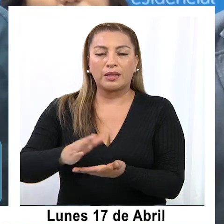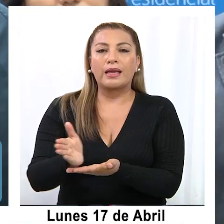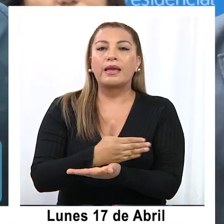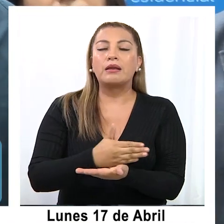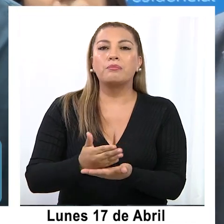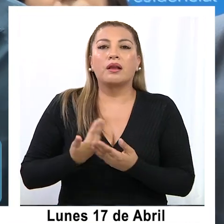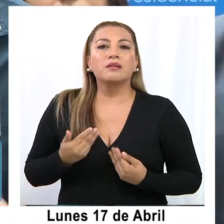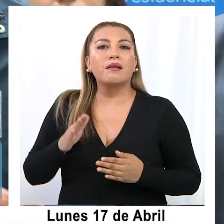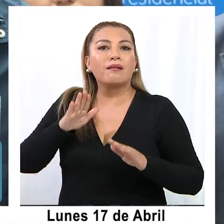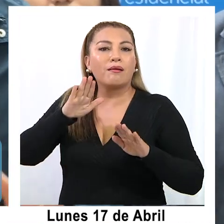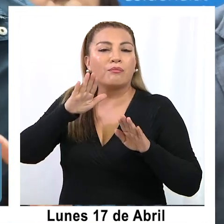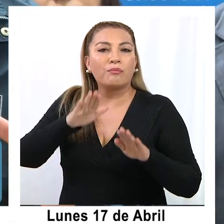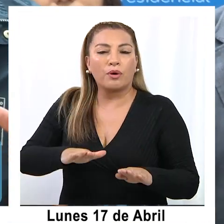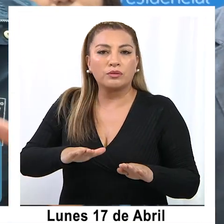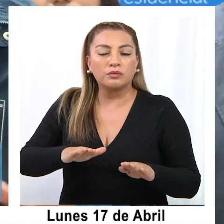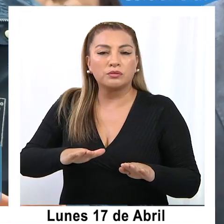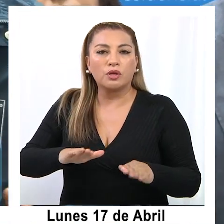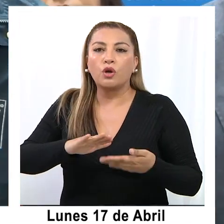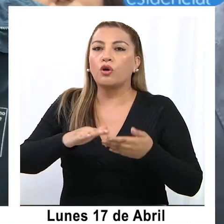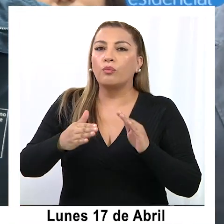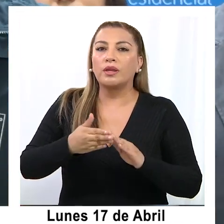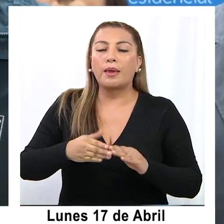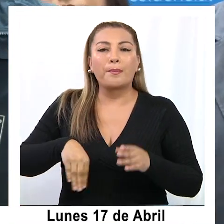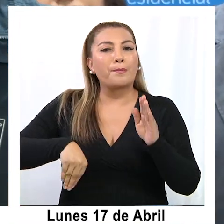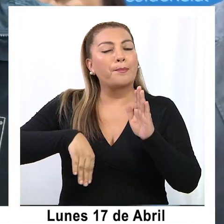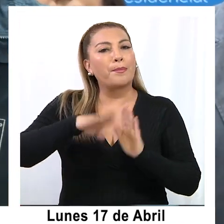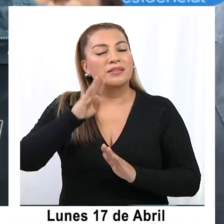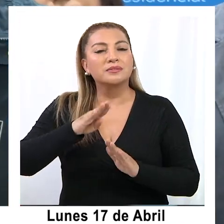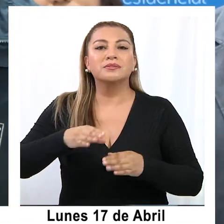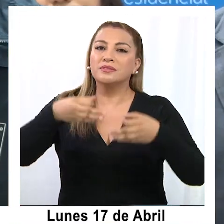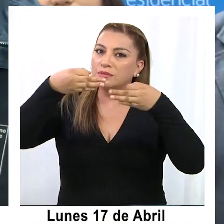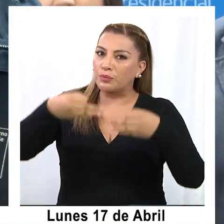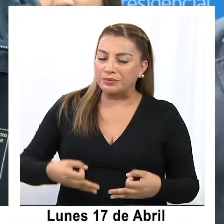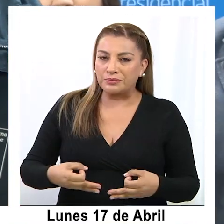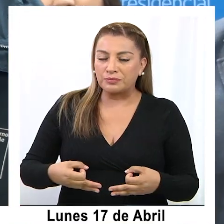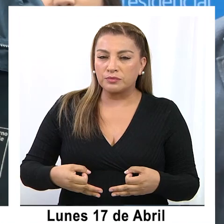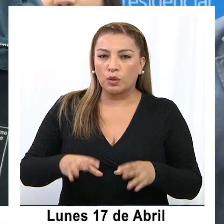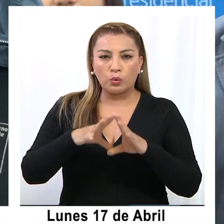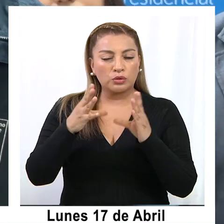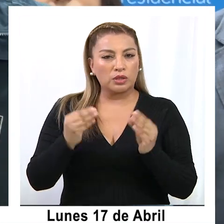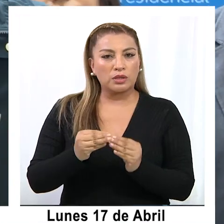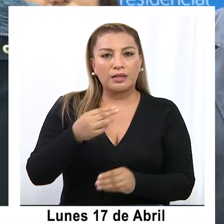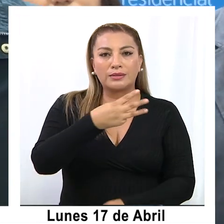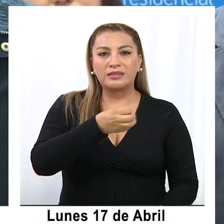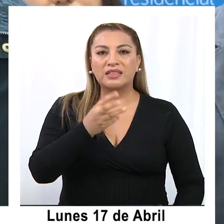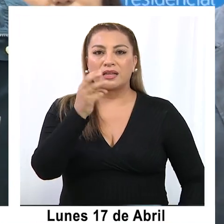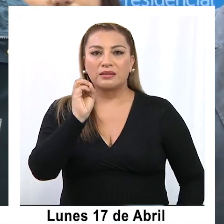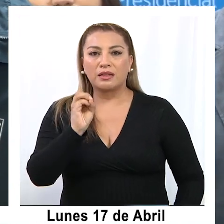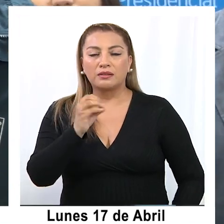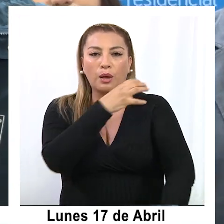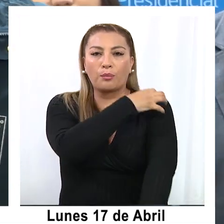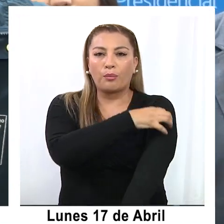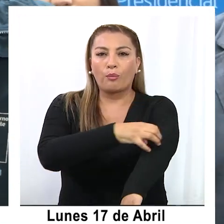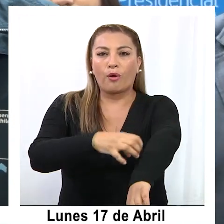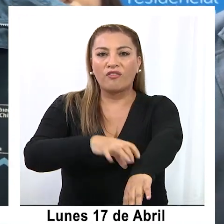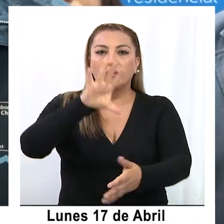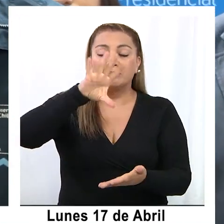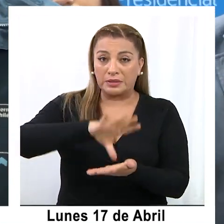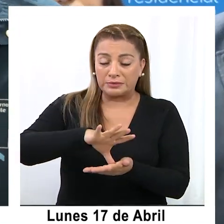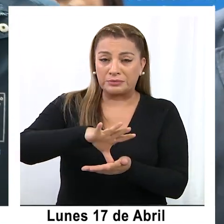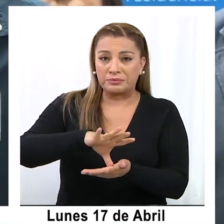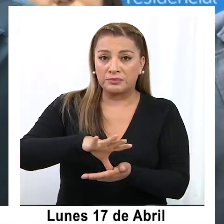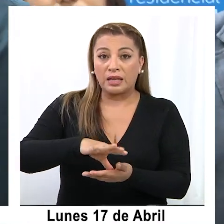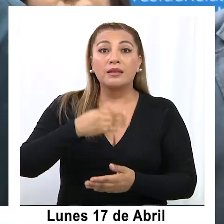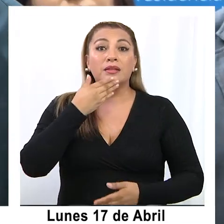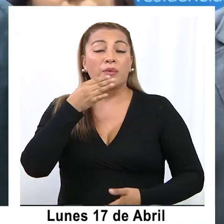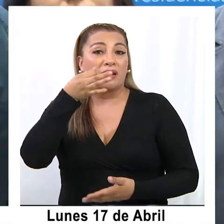plan y el reforzamiento del plan Más Comunidad y Más Seguridad para un total de 330 comunas en el país y